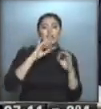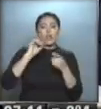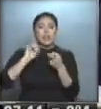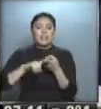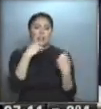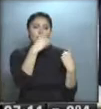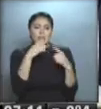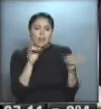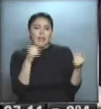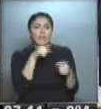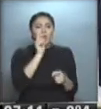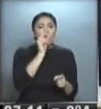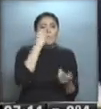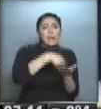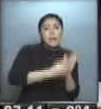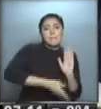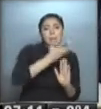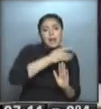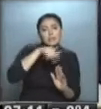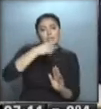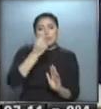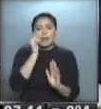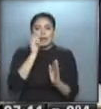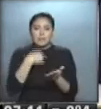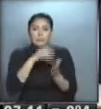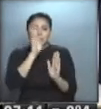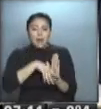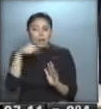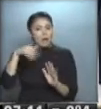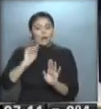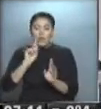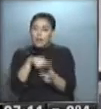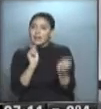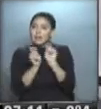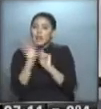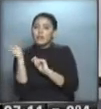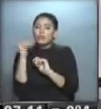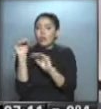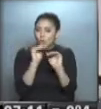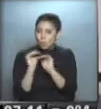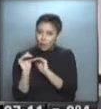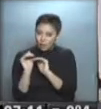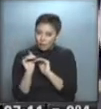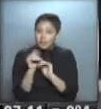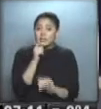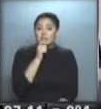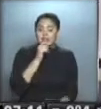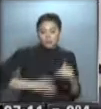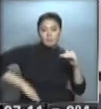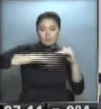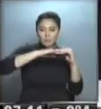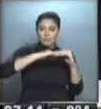no hacer distinción entre solteros y casados y si así y si hacer una distinción entre un techo de